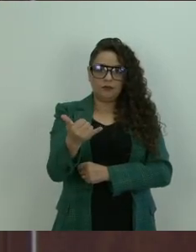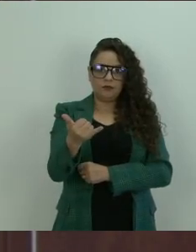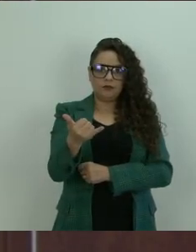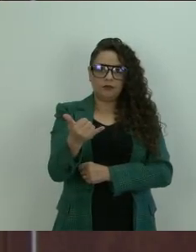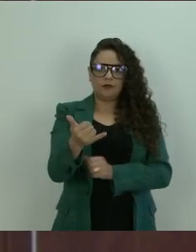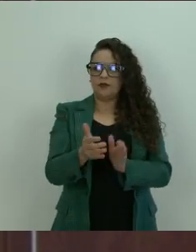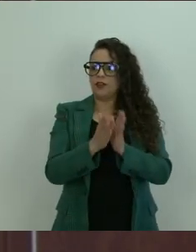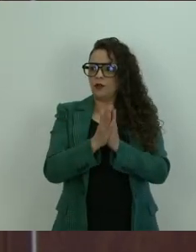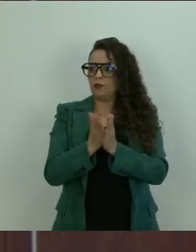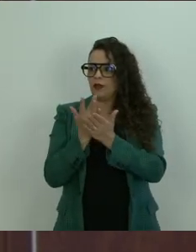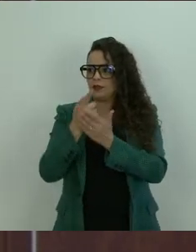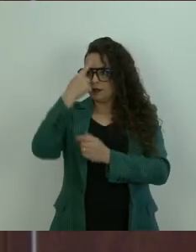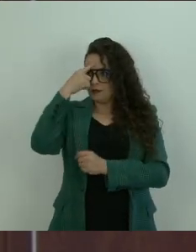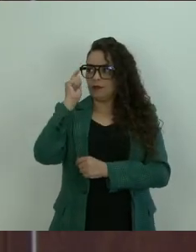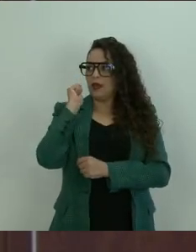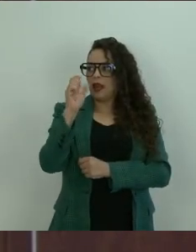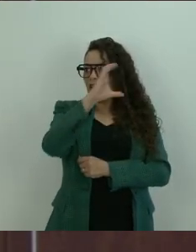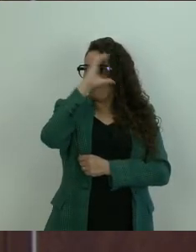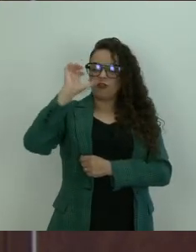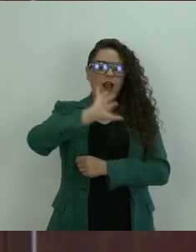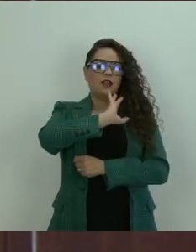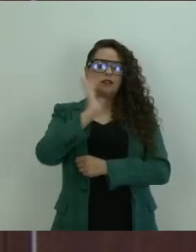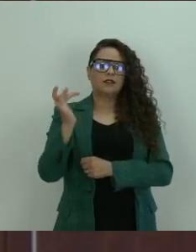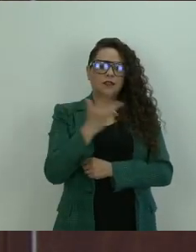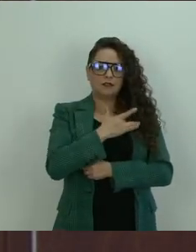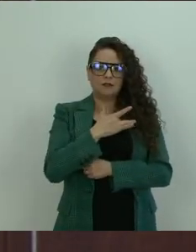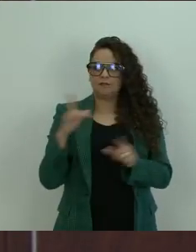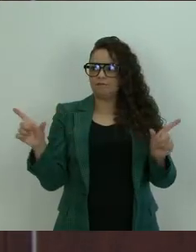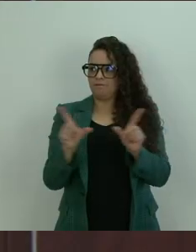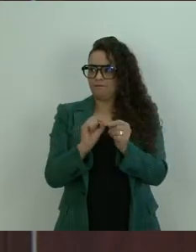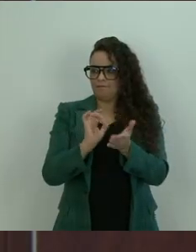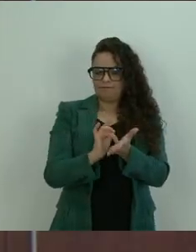foto protocolaria de cierre. Muchas gracias.